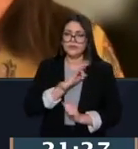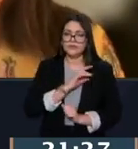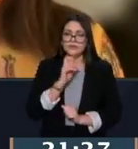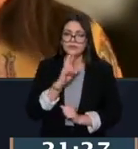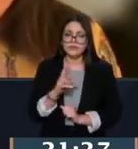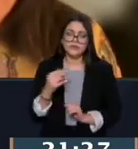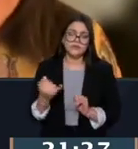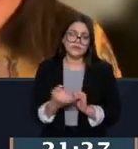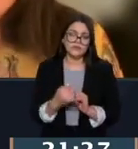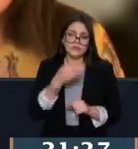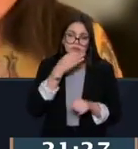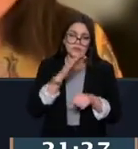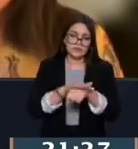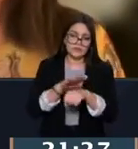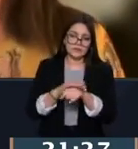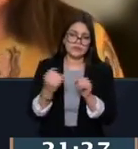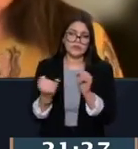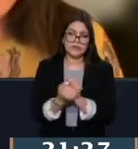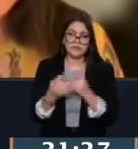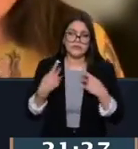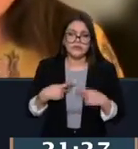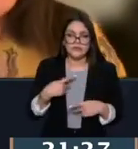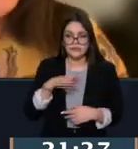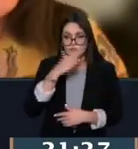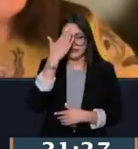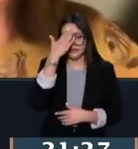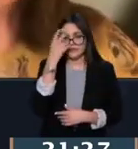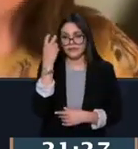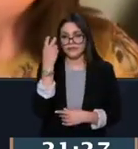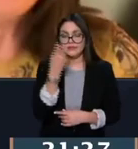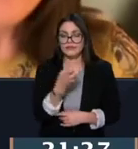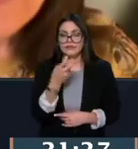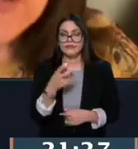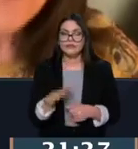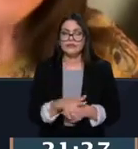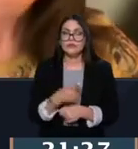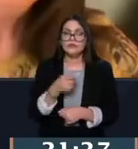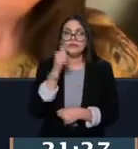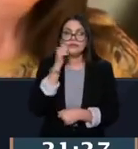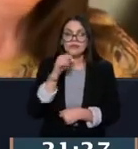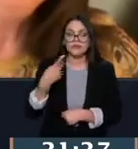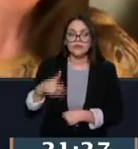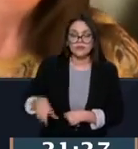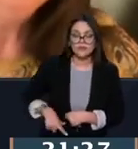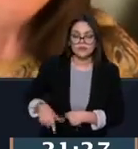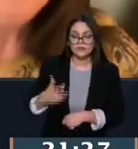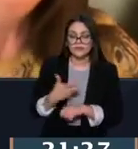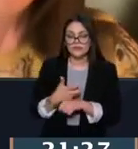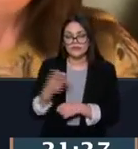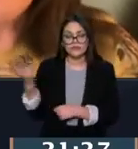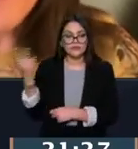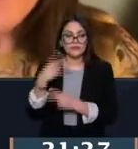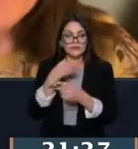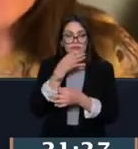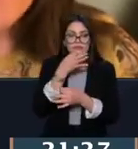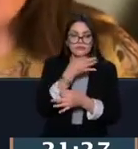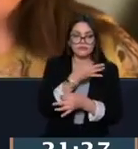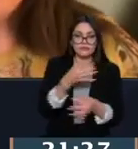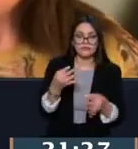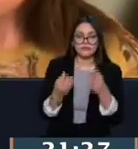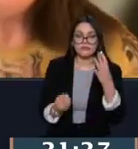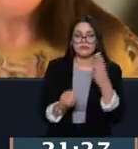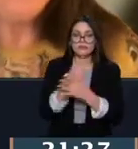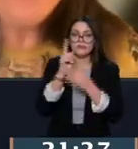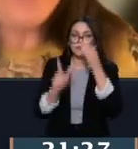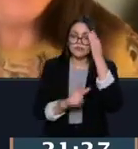llamada y sí, la gente lo tiene presente, sobre todo porque ya el mismo gobierno de Estados Unidos anuncia leyes que